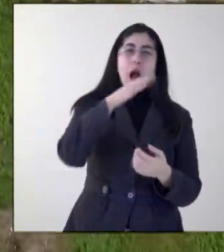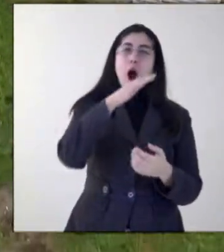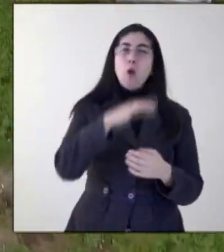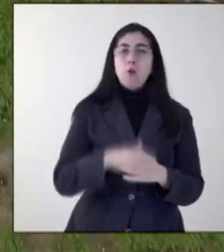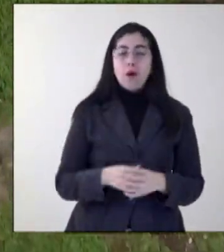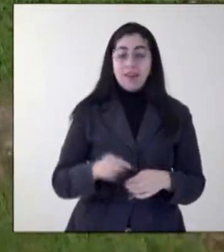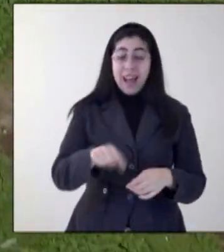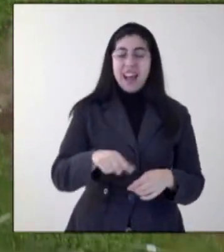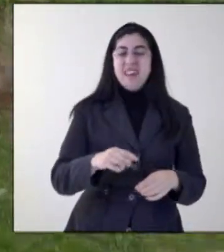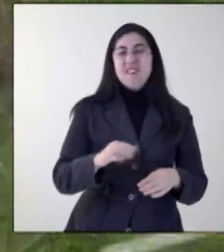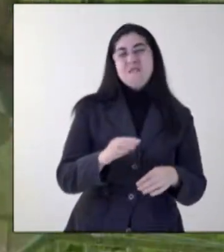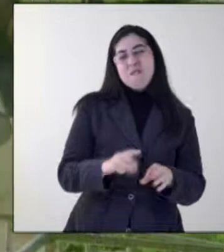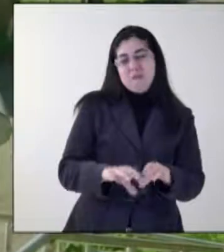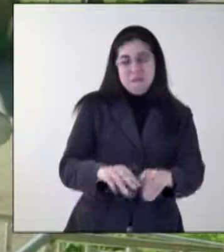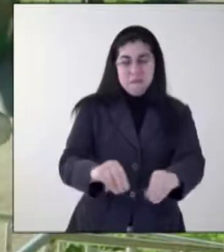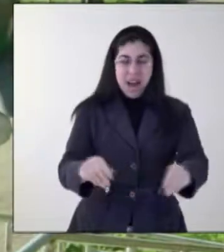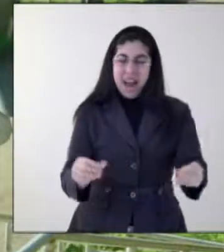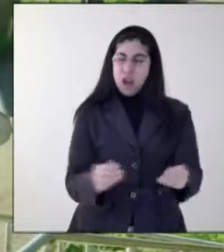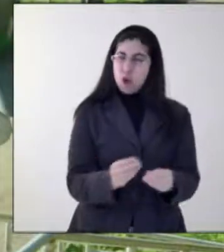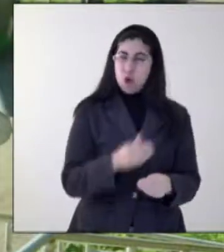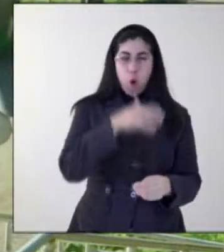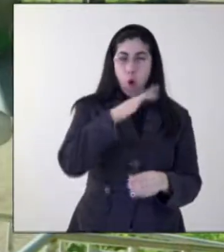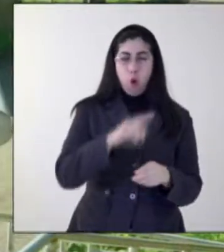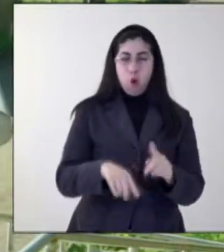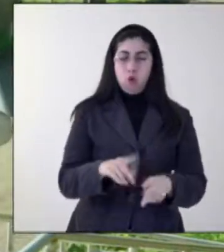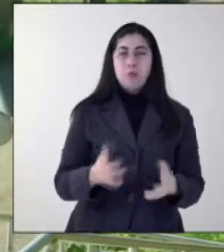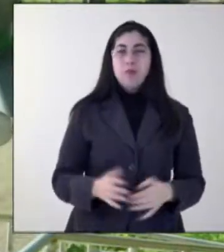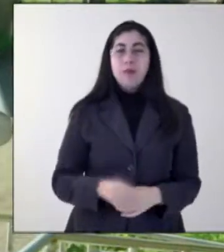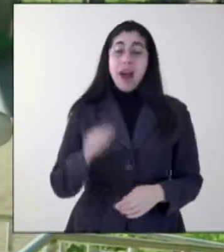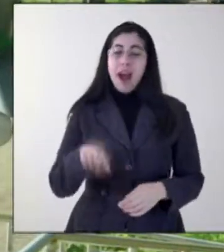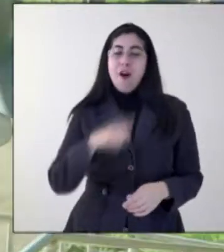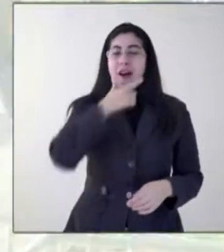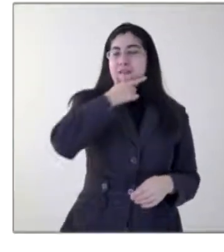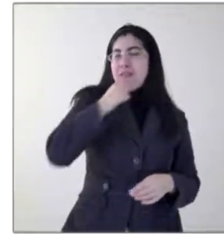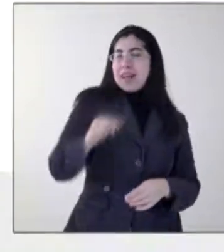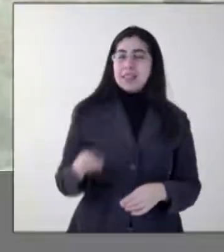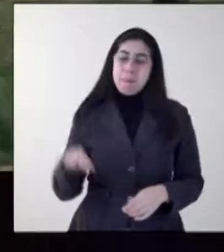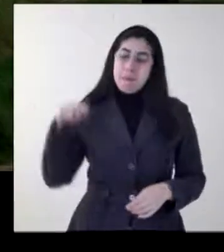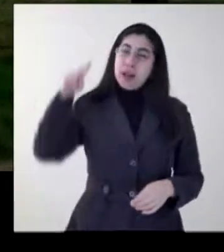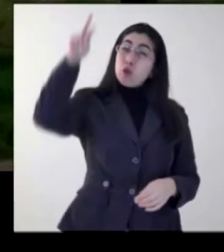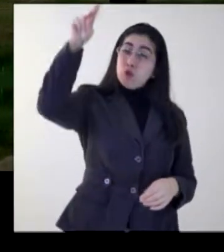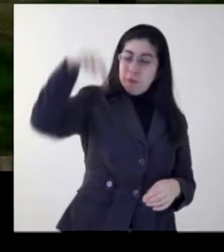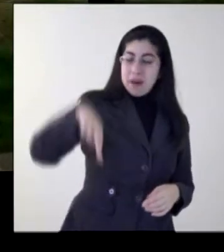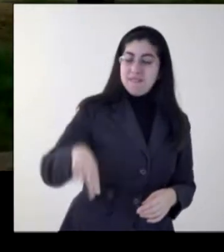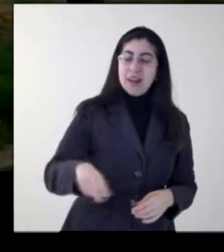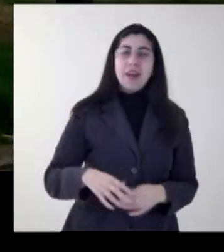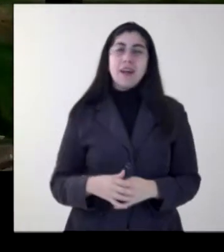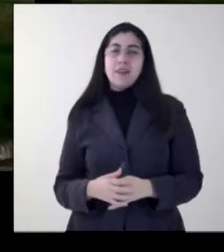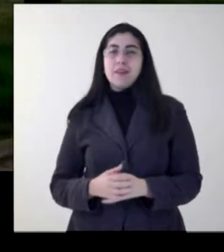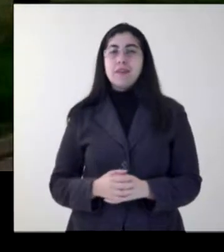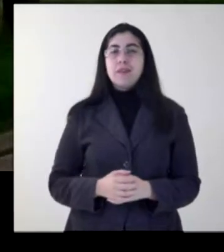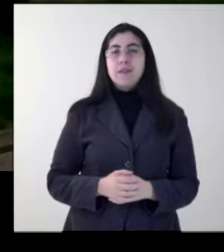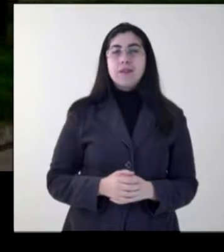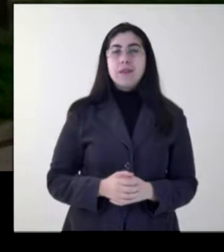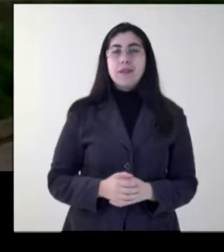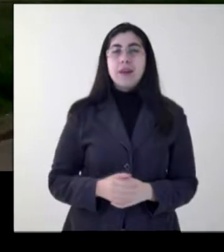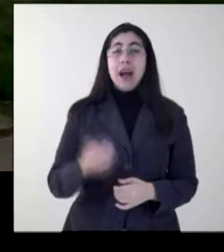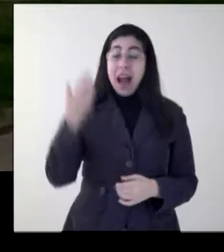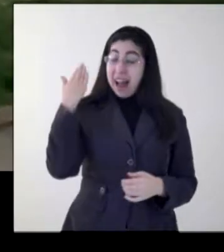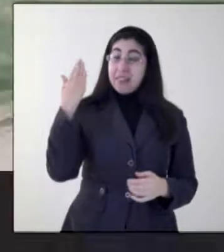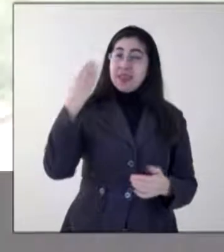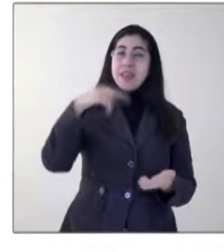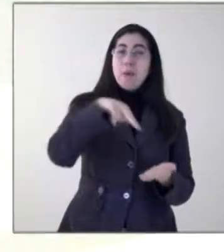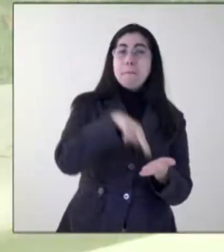eso se formaba un barro. Ya ahora tenemos toda la facilidad para subir, para bajar. Aquí había una garita de